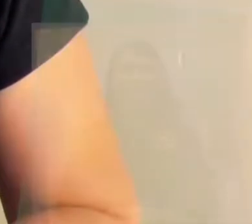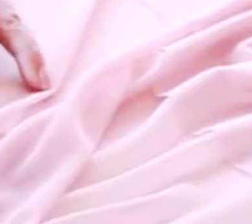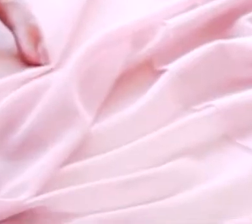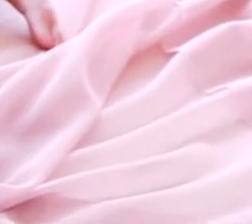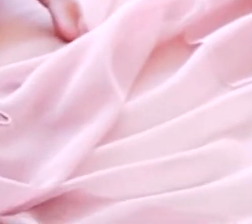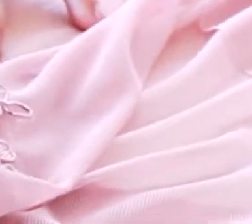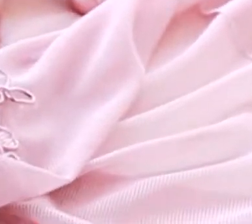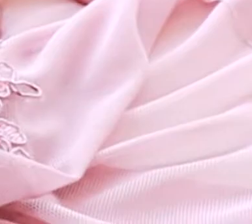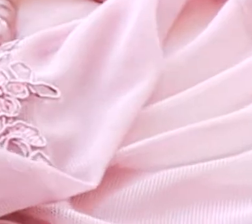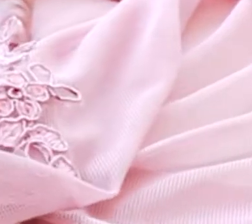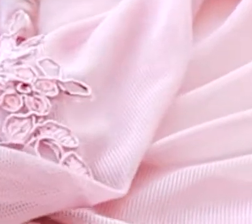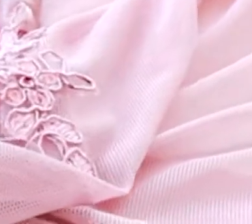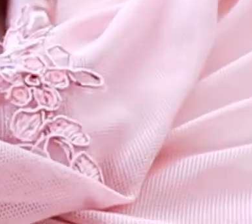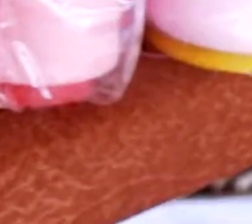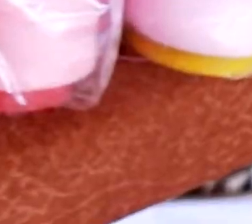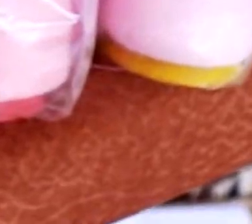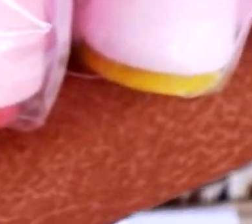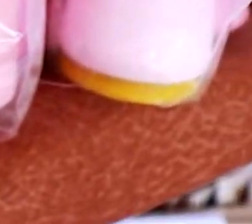moda.